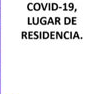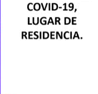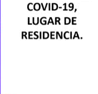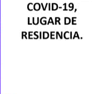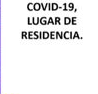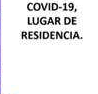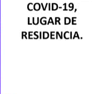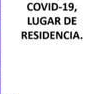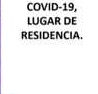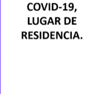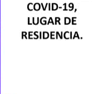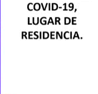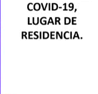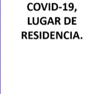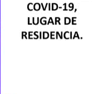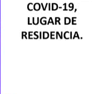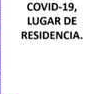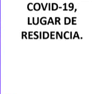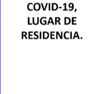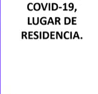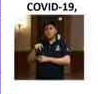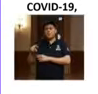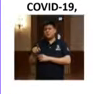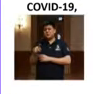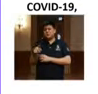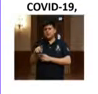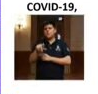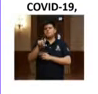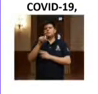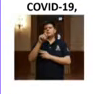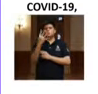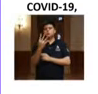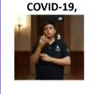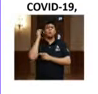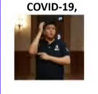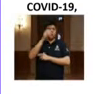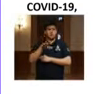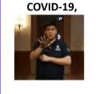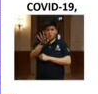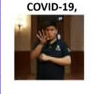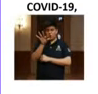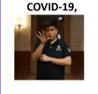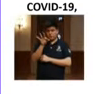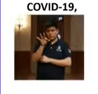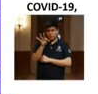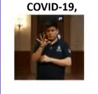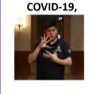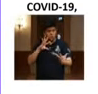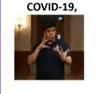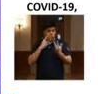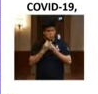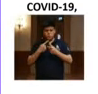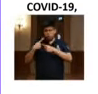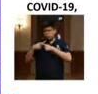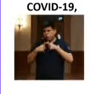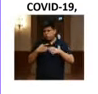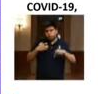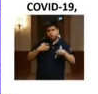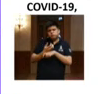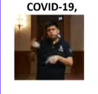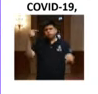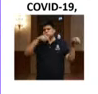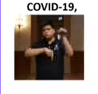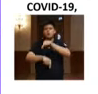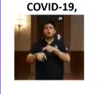Carmen, Pesquería con 24, Cadereyta con 40. La totalidad de otros estados de la República